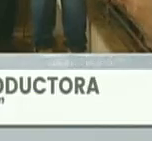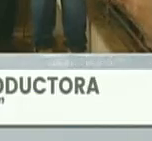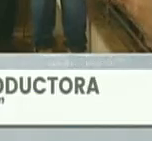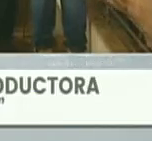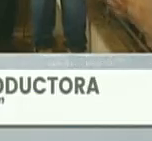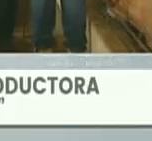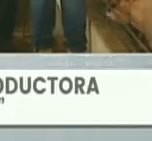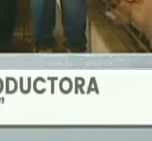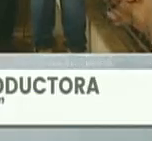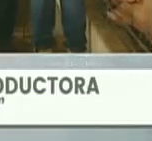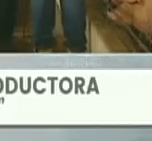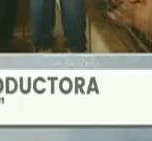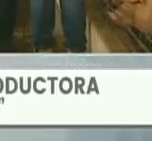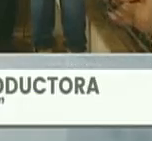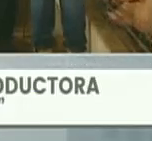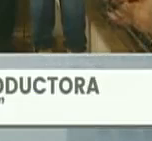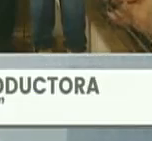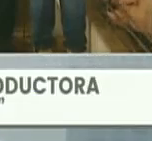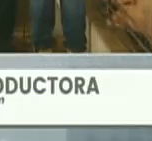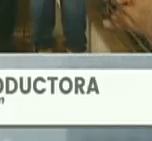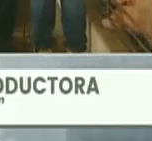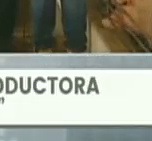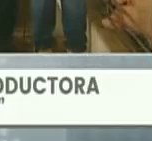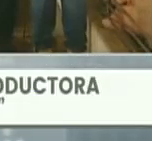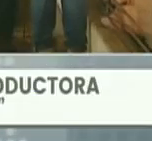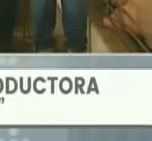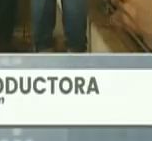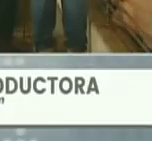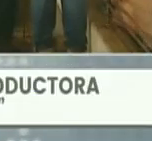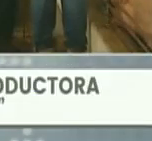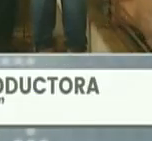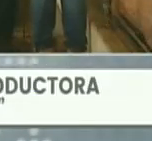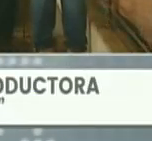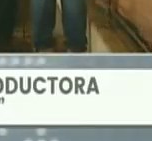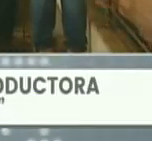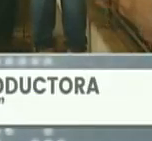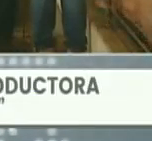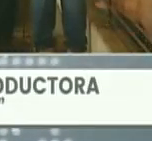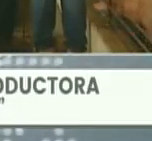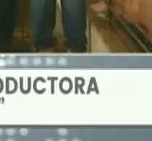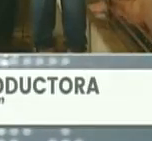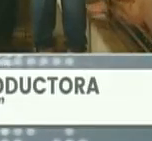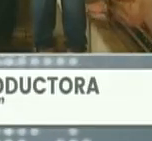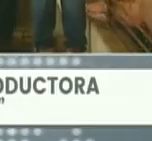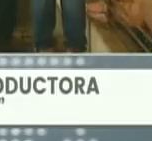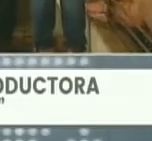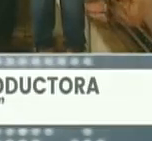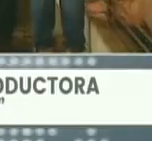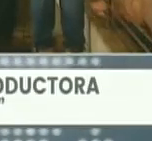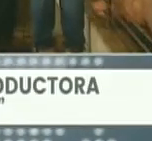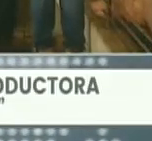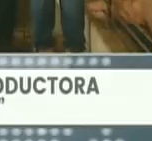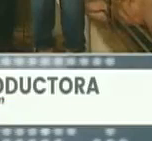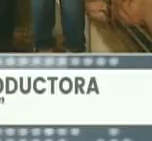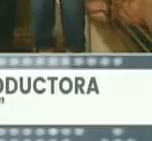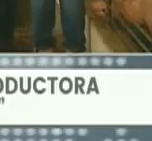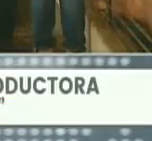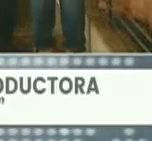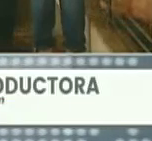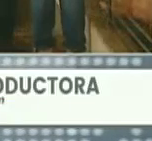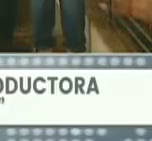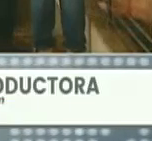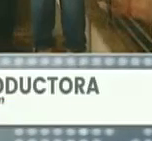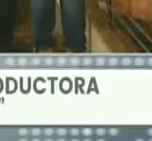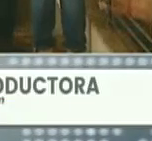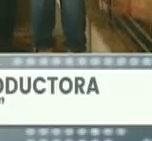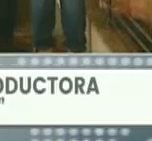final. Posteriormente, bueno, el alimento es trasladado hasta nuestras granjas por nuestra flota de vehículos también, teniendo